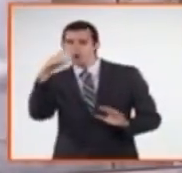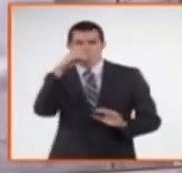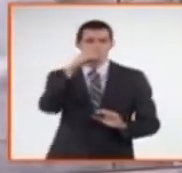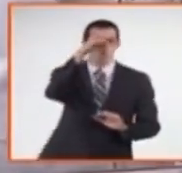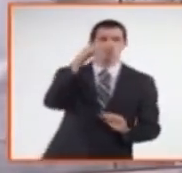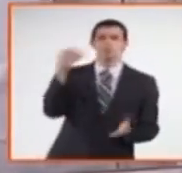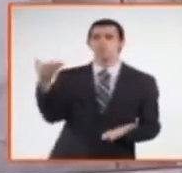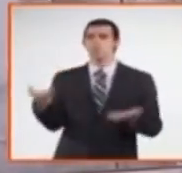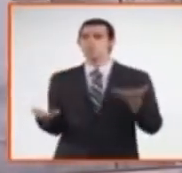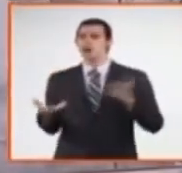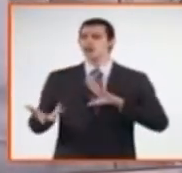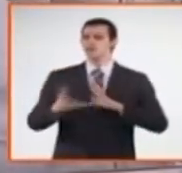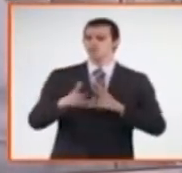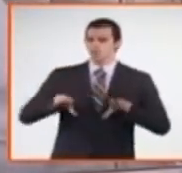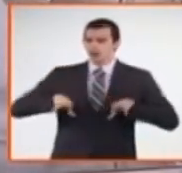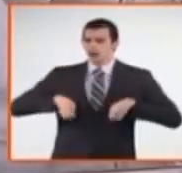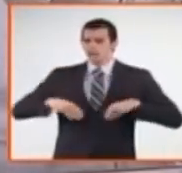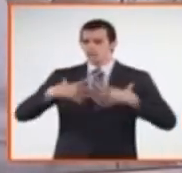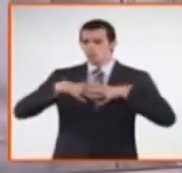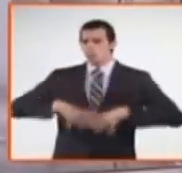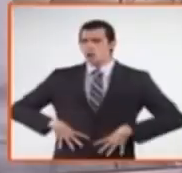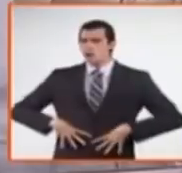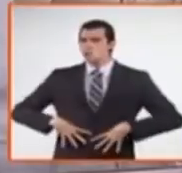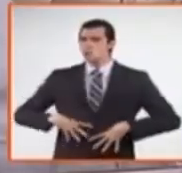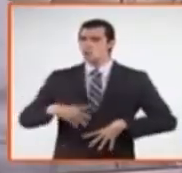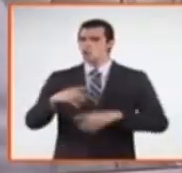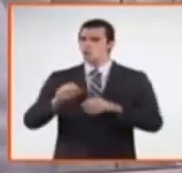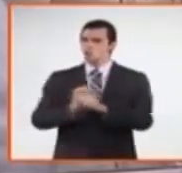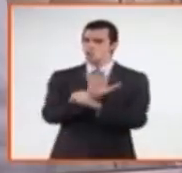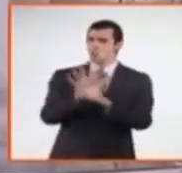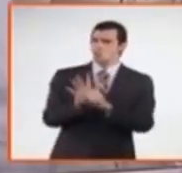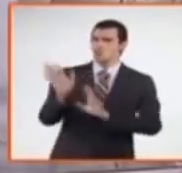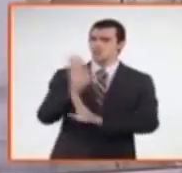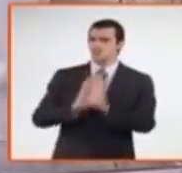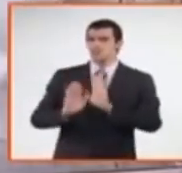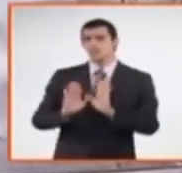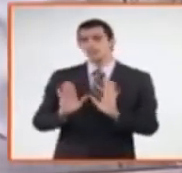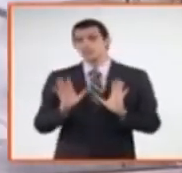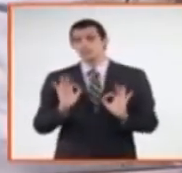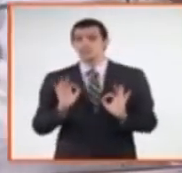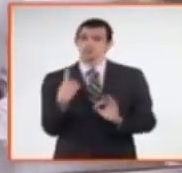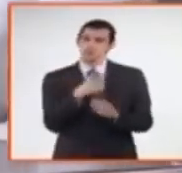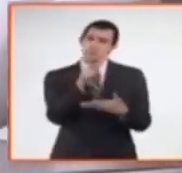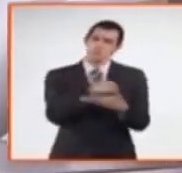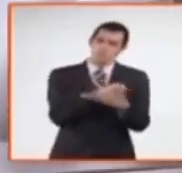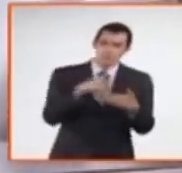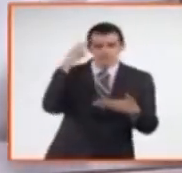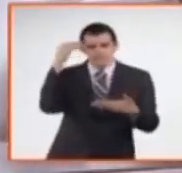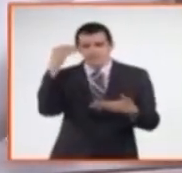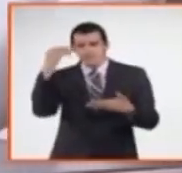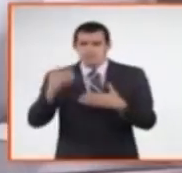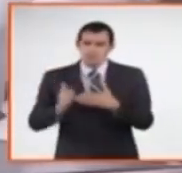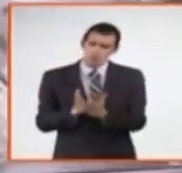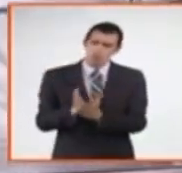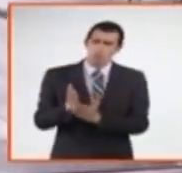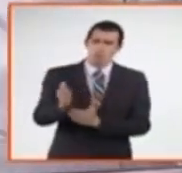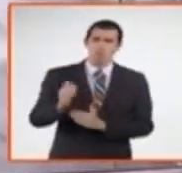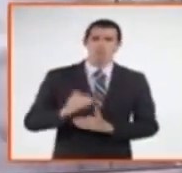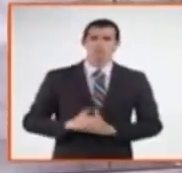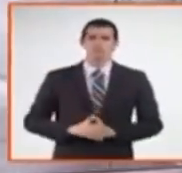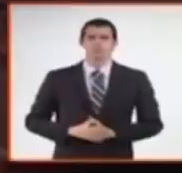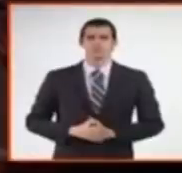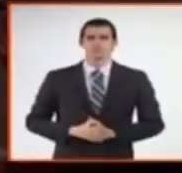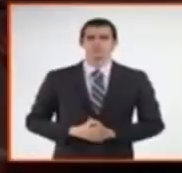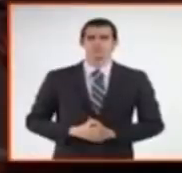niños y realmente bueno de eso debe empezar a ocurrir en los próximos horas noticia extraordinaria para toda la familia cubana y para ir